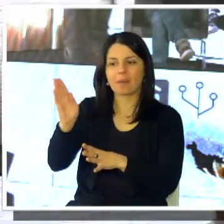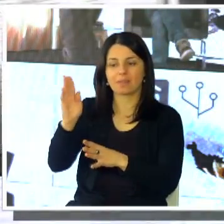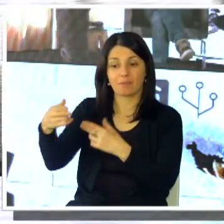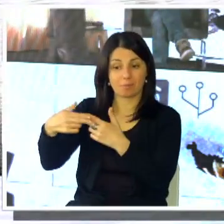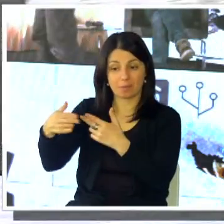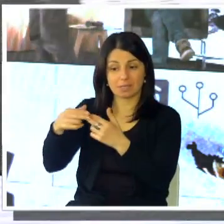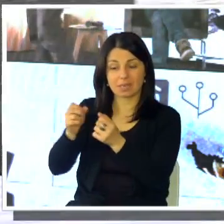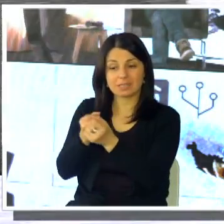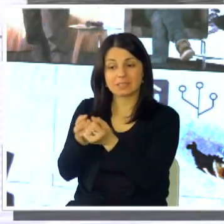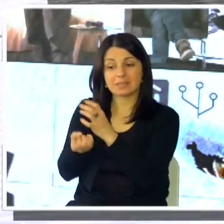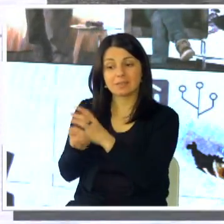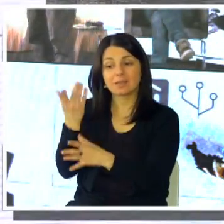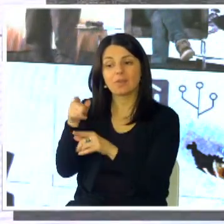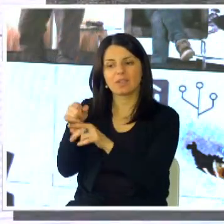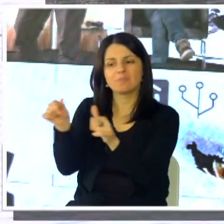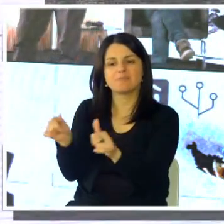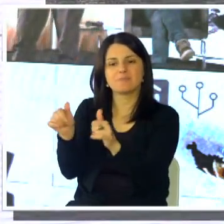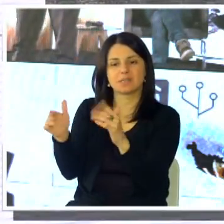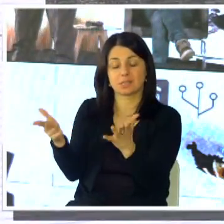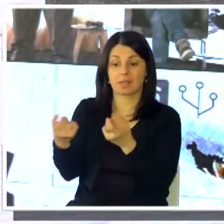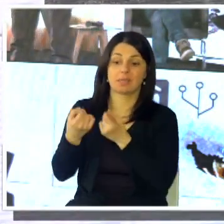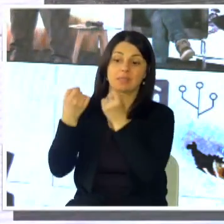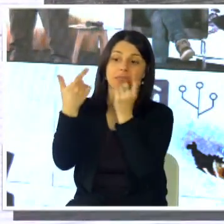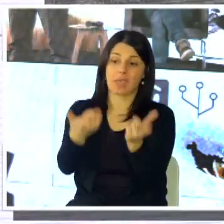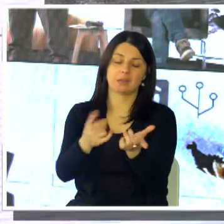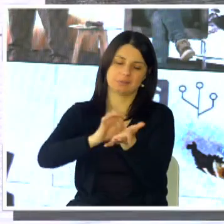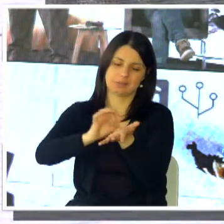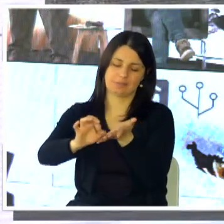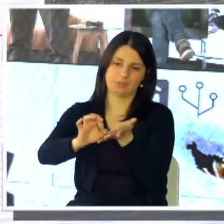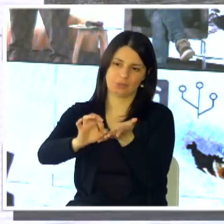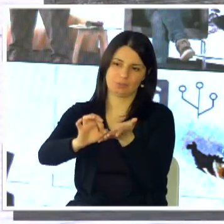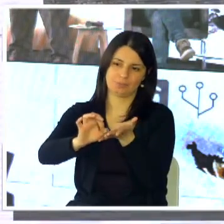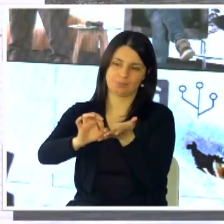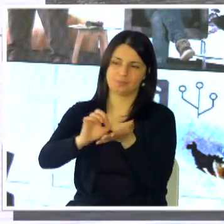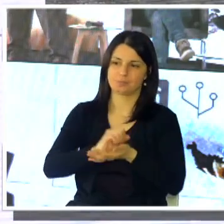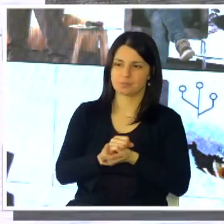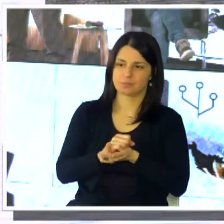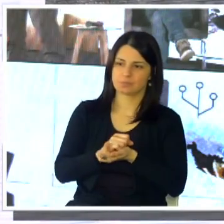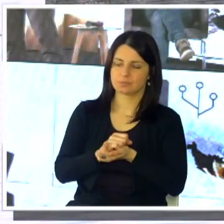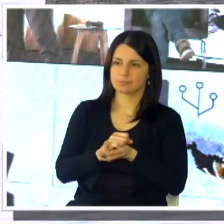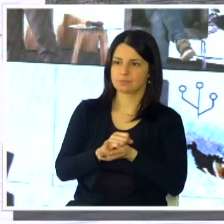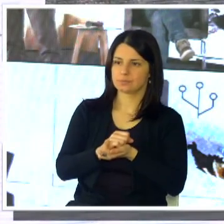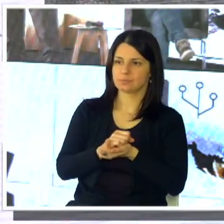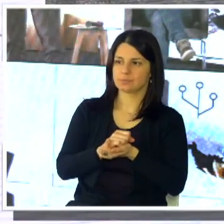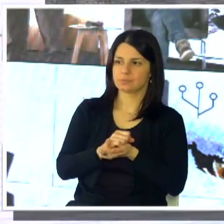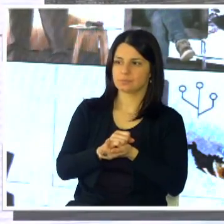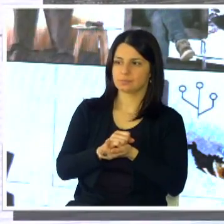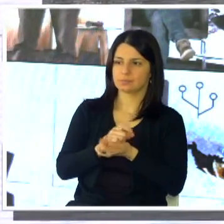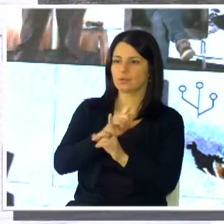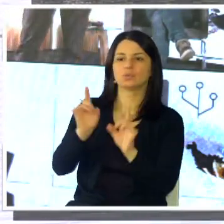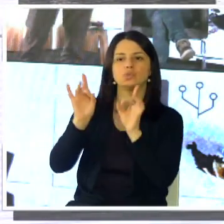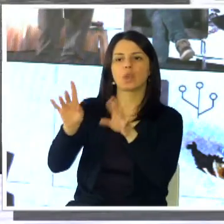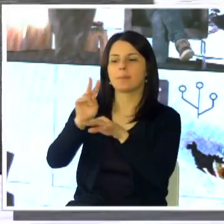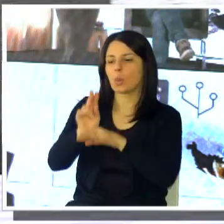fue desplegada para brindarse como servicio. Es decir, no solo para